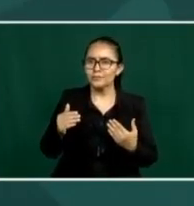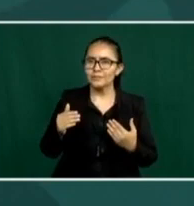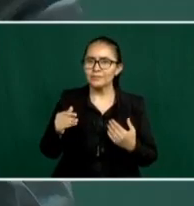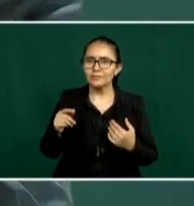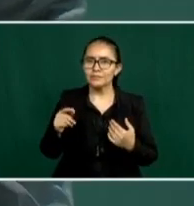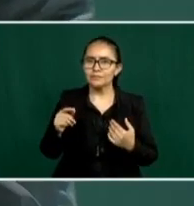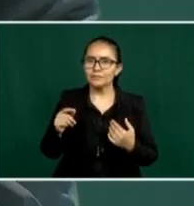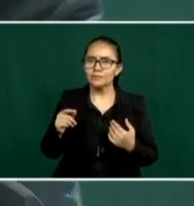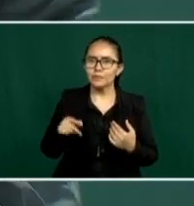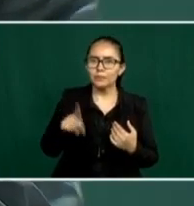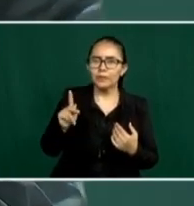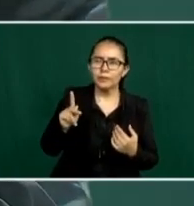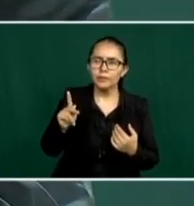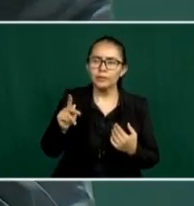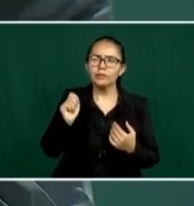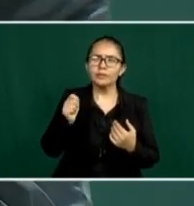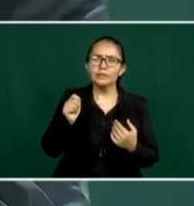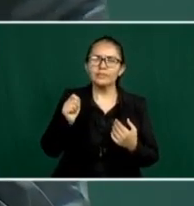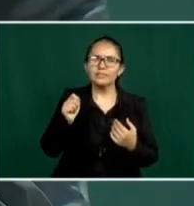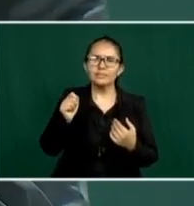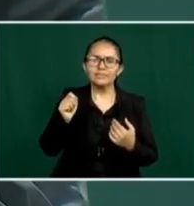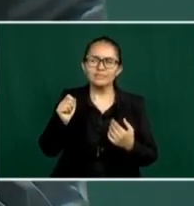Pero eso ayer,